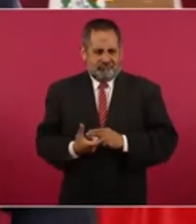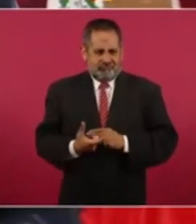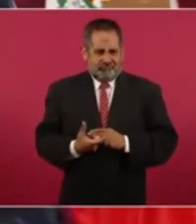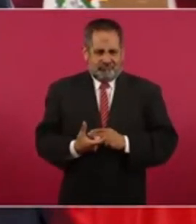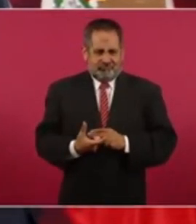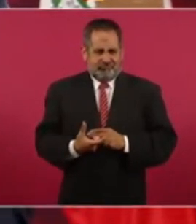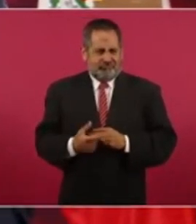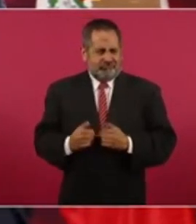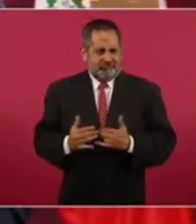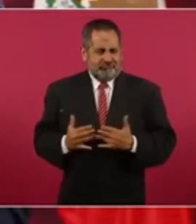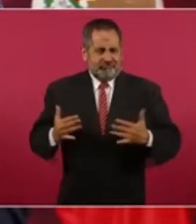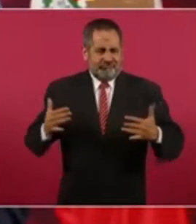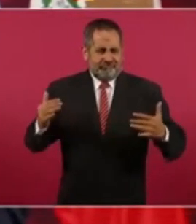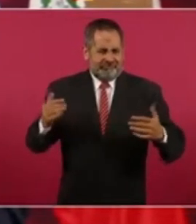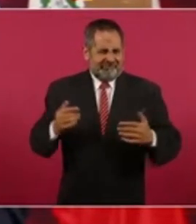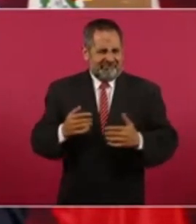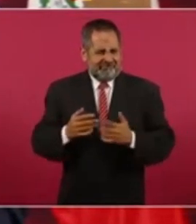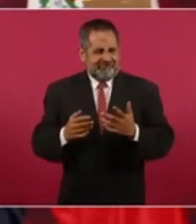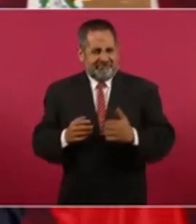piteado.